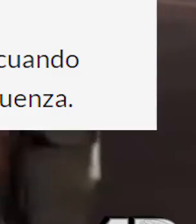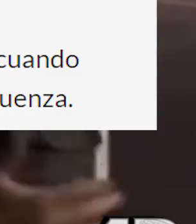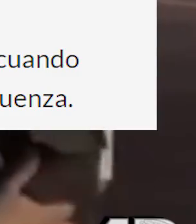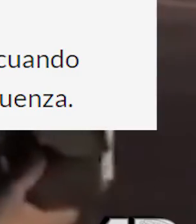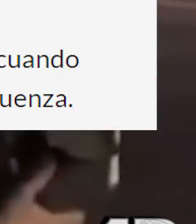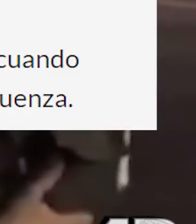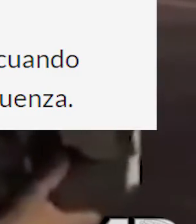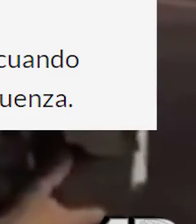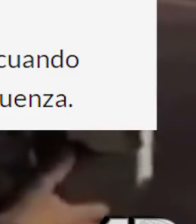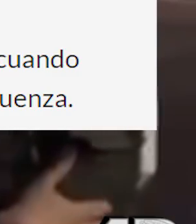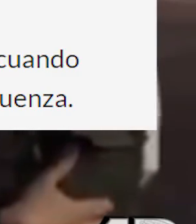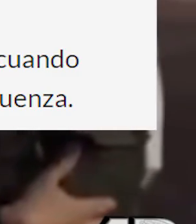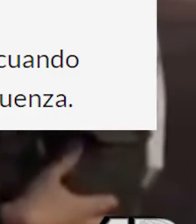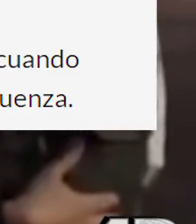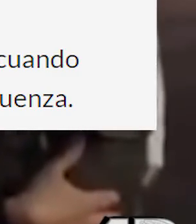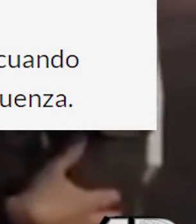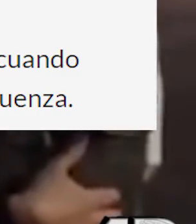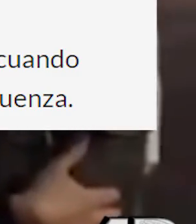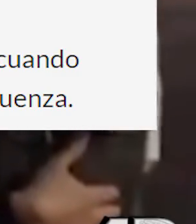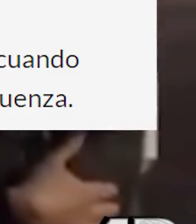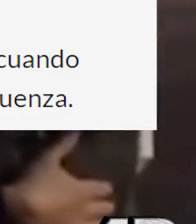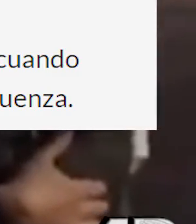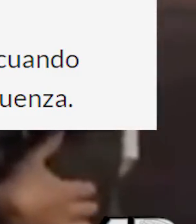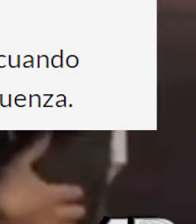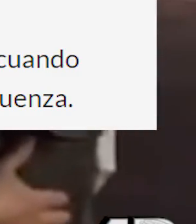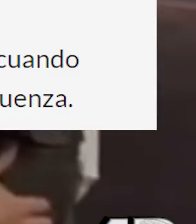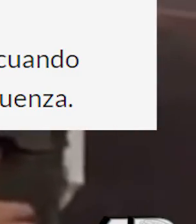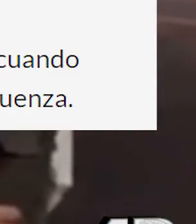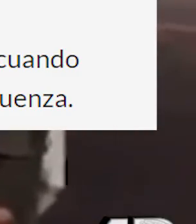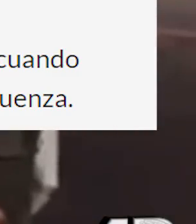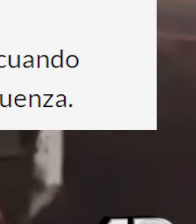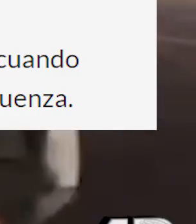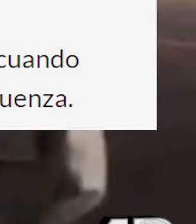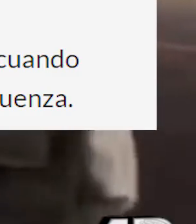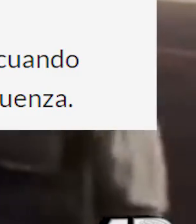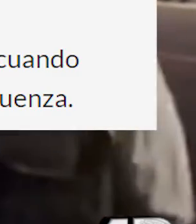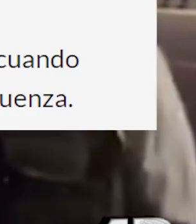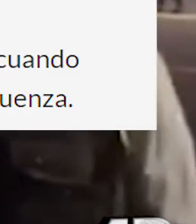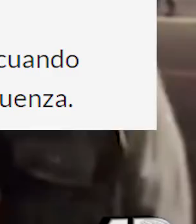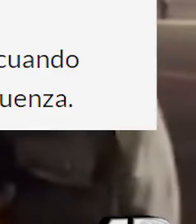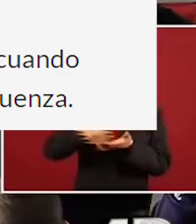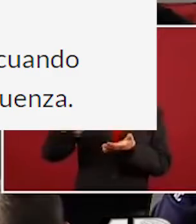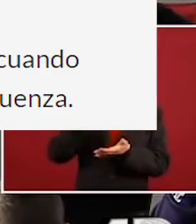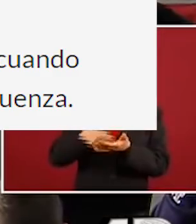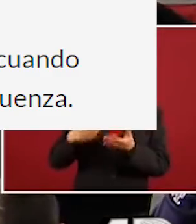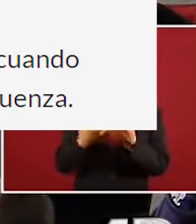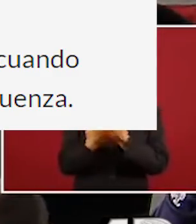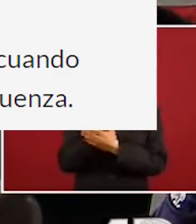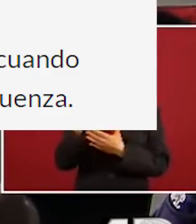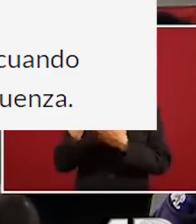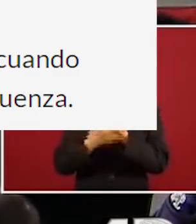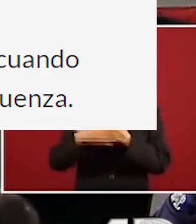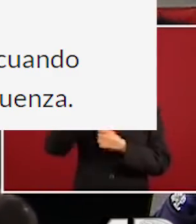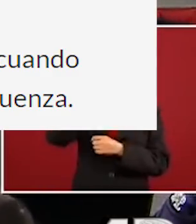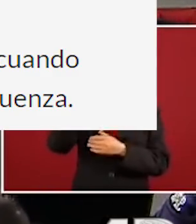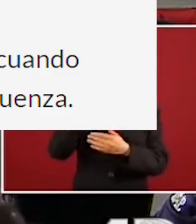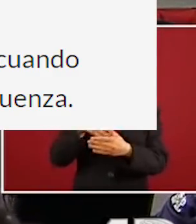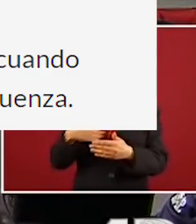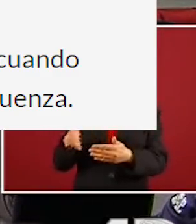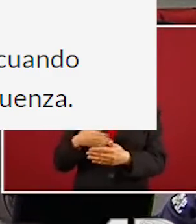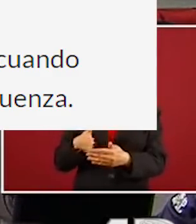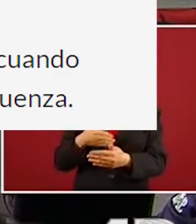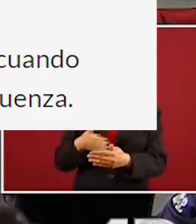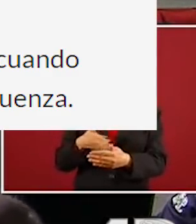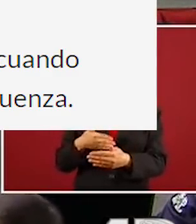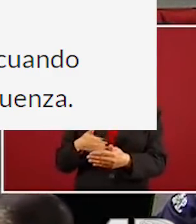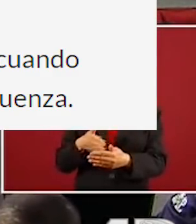equipo reutilizado. El servicio de urgencias es el punto de atención de pacientes contagiados antes de ser trasladados al hospital